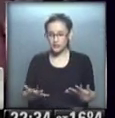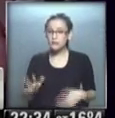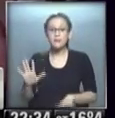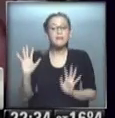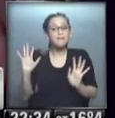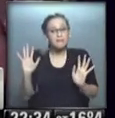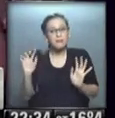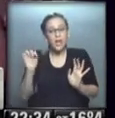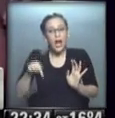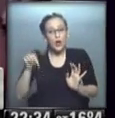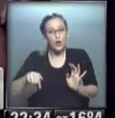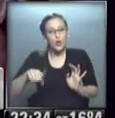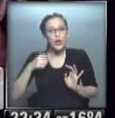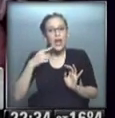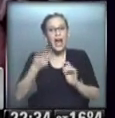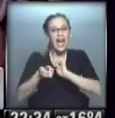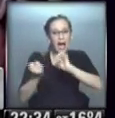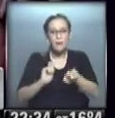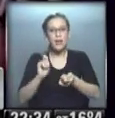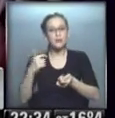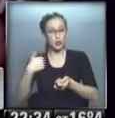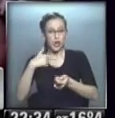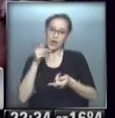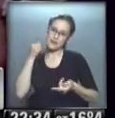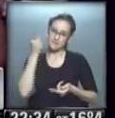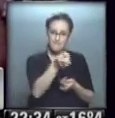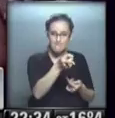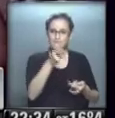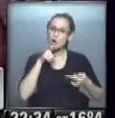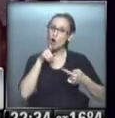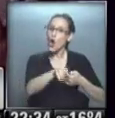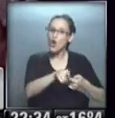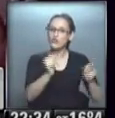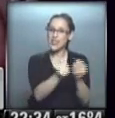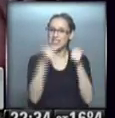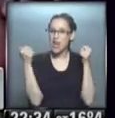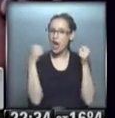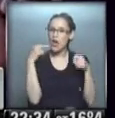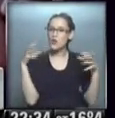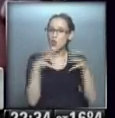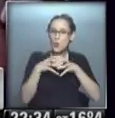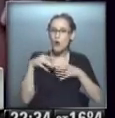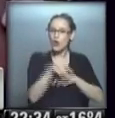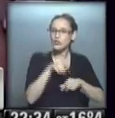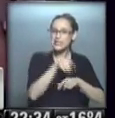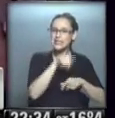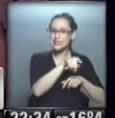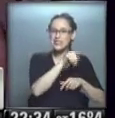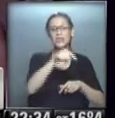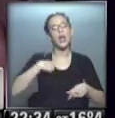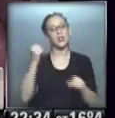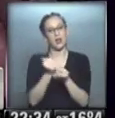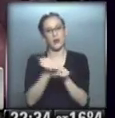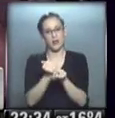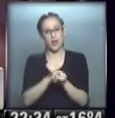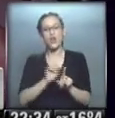solamente ahora vamos a empezar a cambiar el dedo. Antes venía para nosotros, ahora va a ir para esos diarios, para los medios que están, porque acá trabajan con información del juzgado, que no la